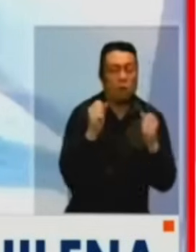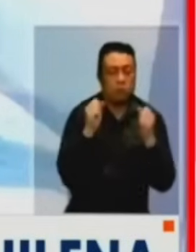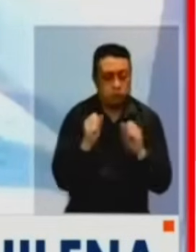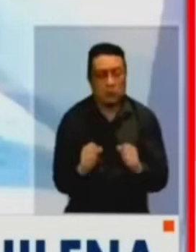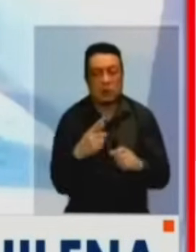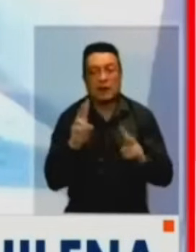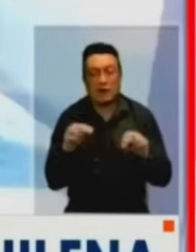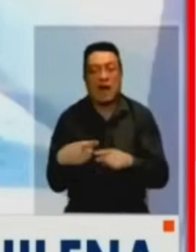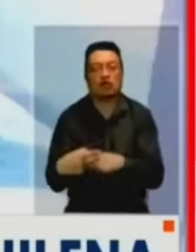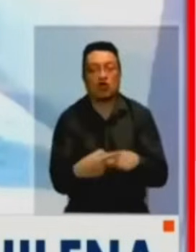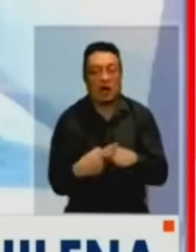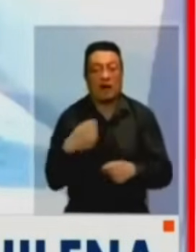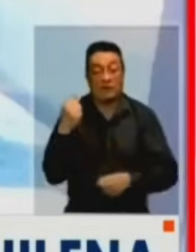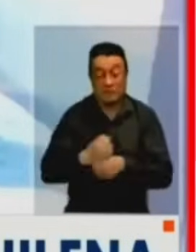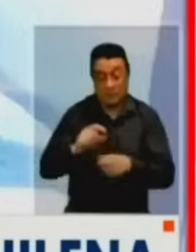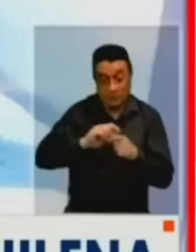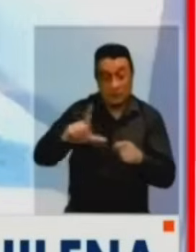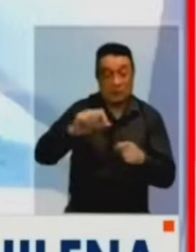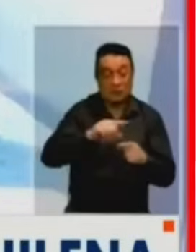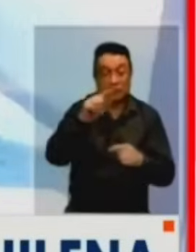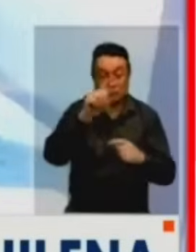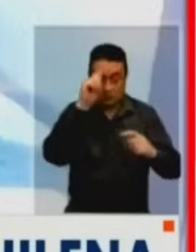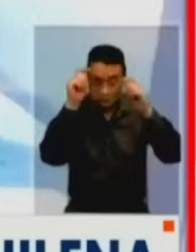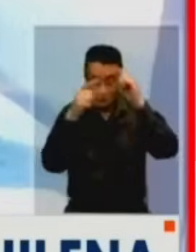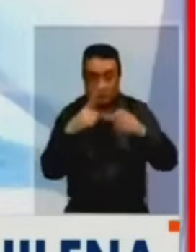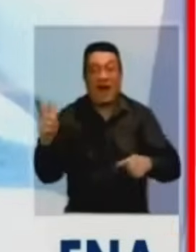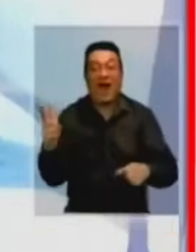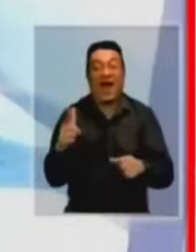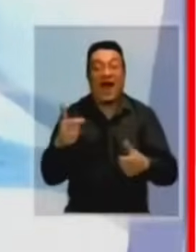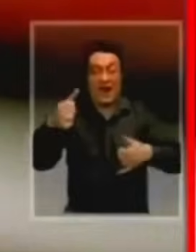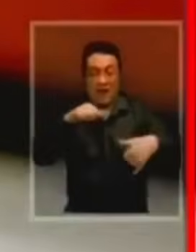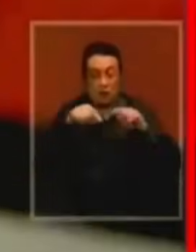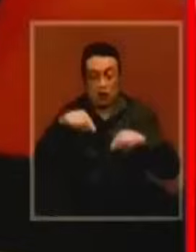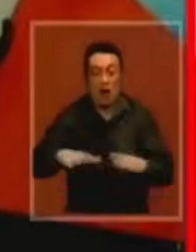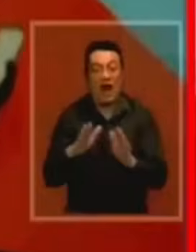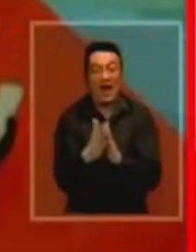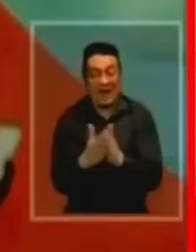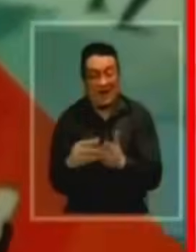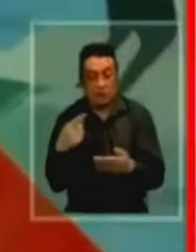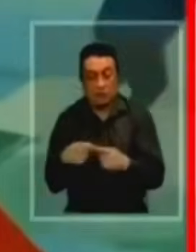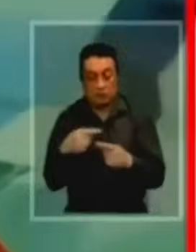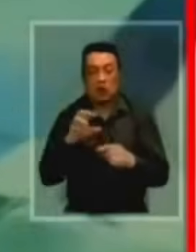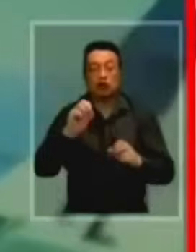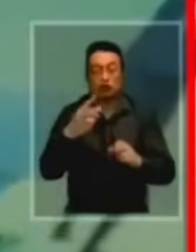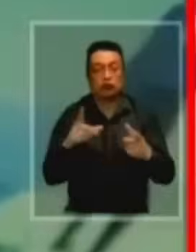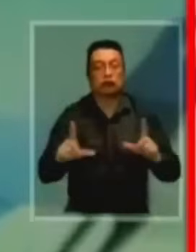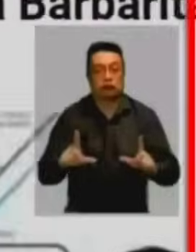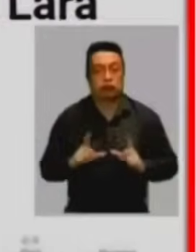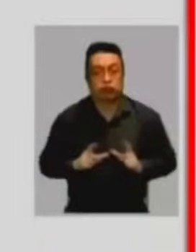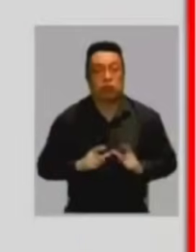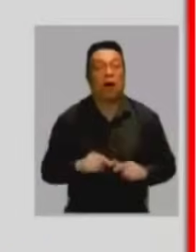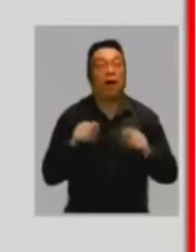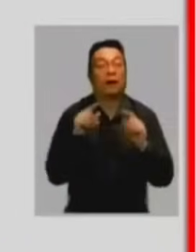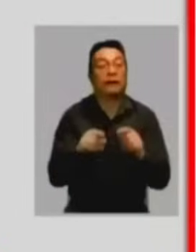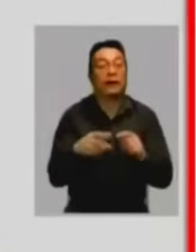índole social. Emprendedora y creadora de su propio laboratorio. Hoy escribe un libro y hace un posgrado. También con una estación